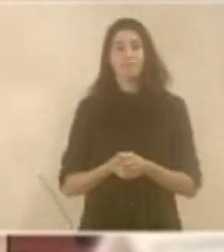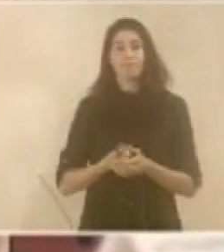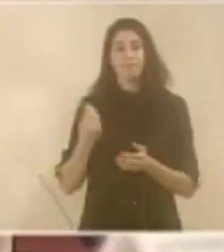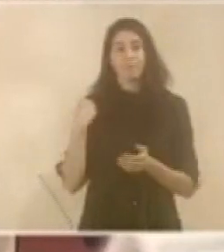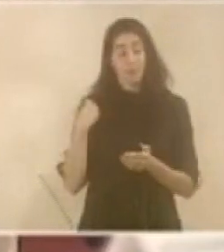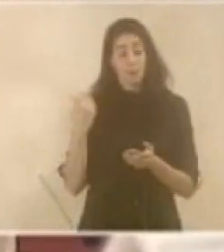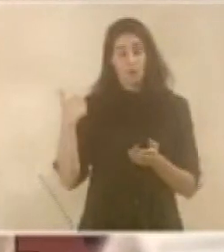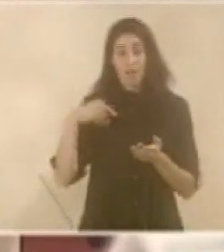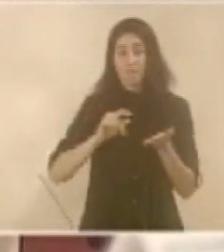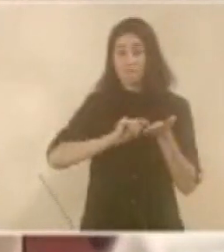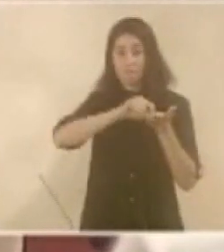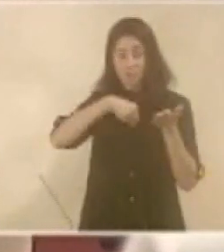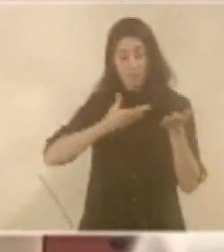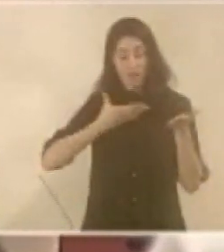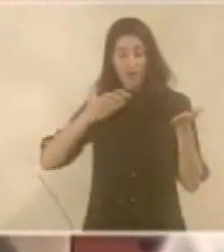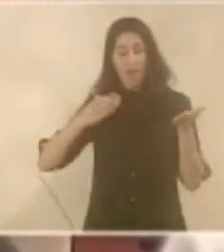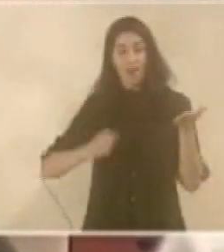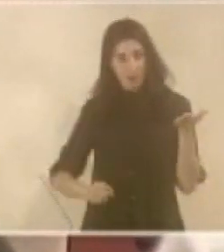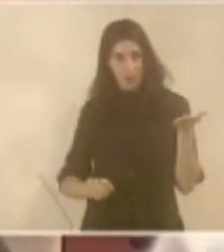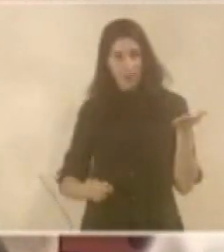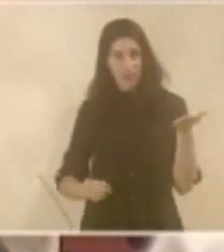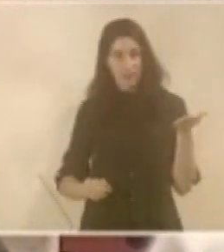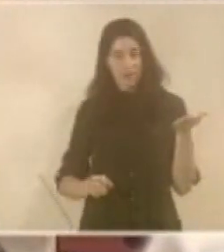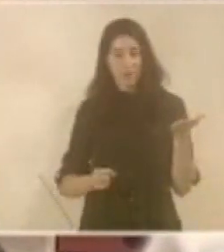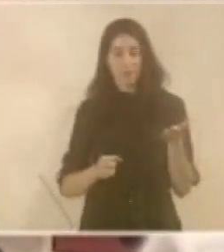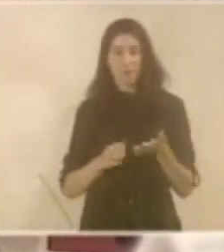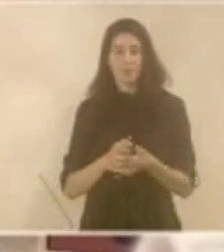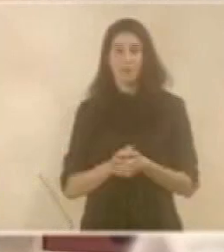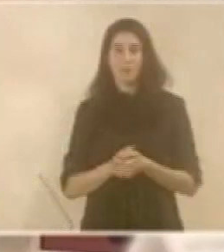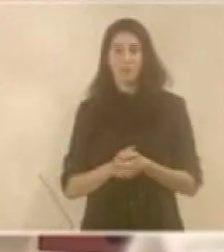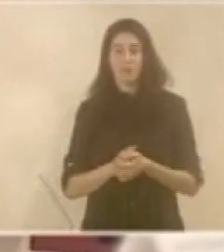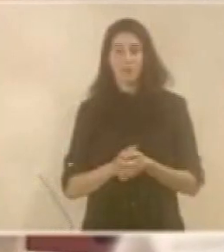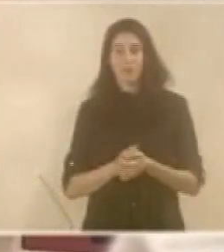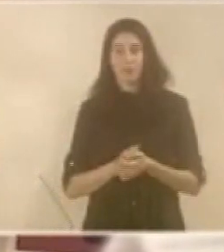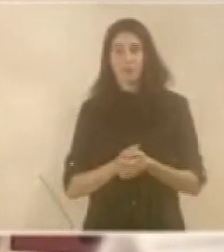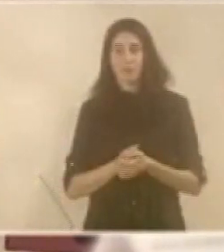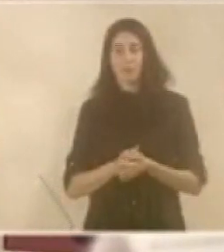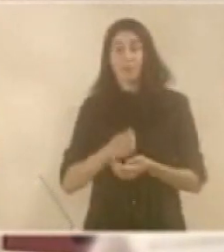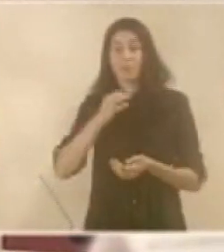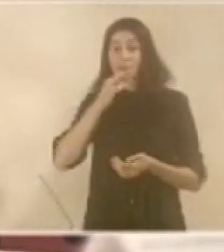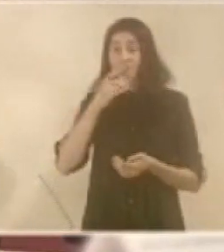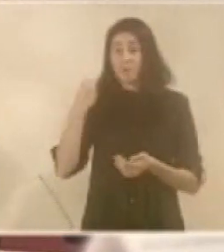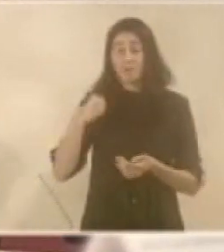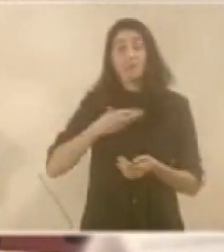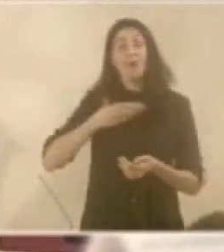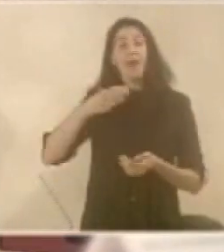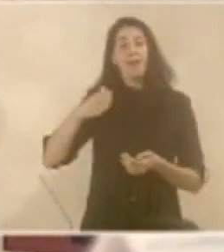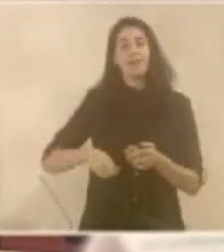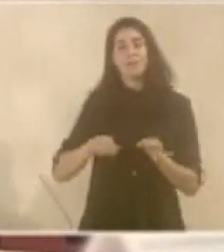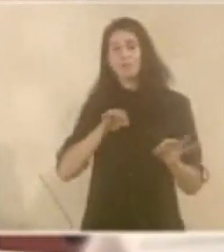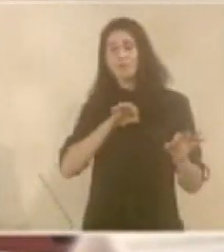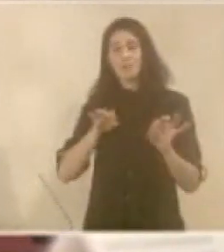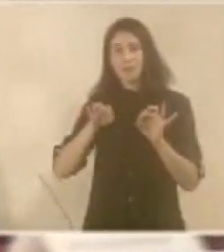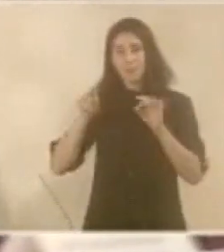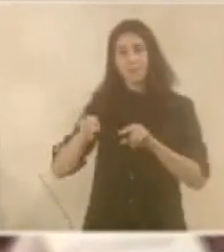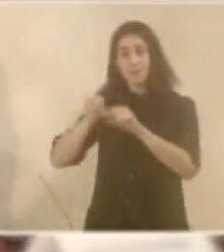alcalde presidente, don Ramón Fernández Pacheco Monterreal. Seguidamente, el alcalde de la ciudad va a proceder a la imposición